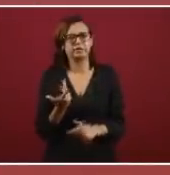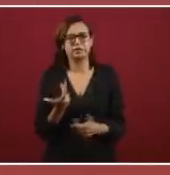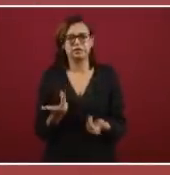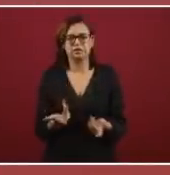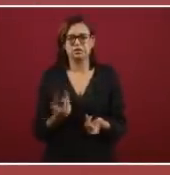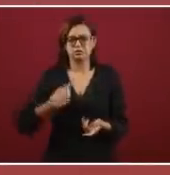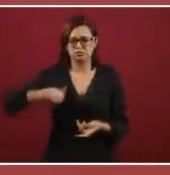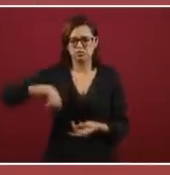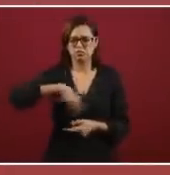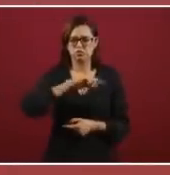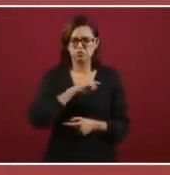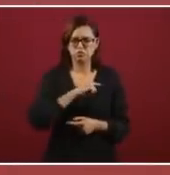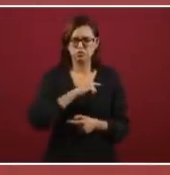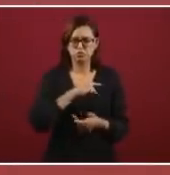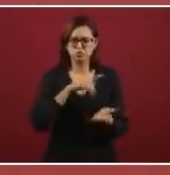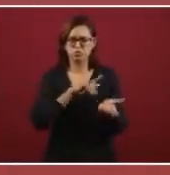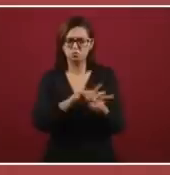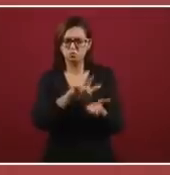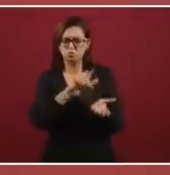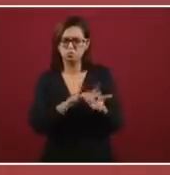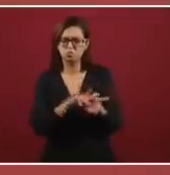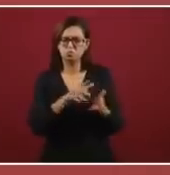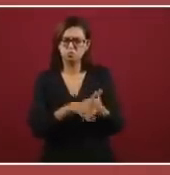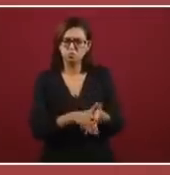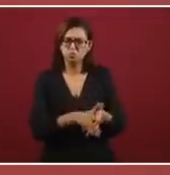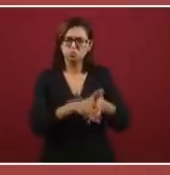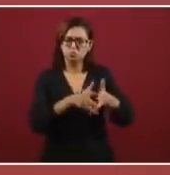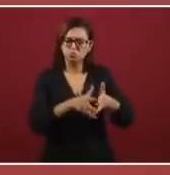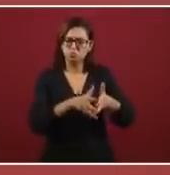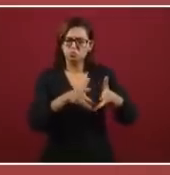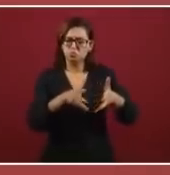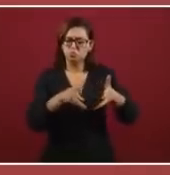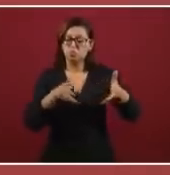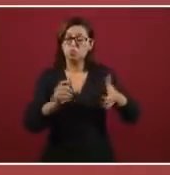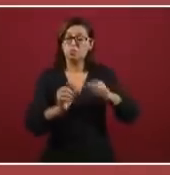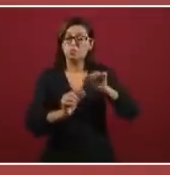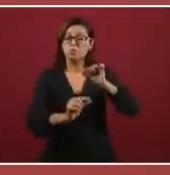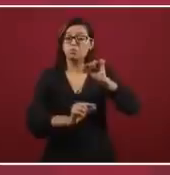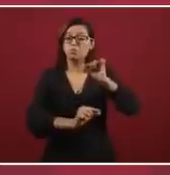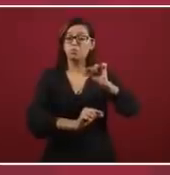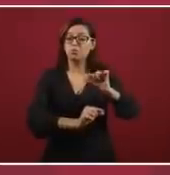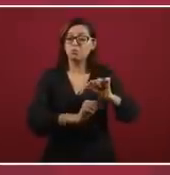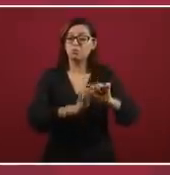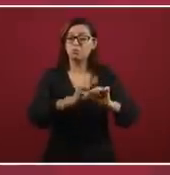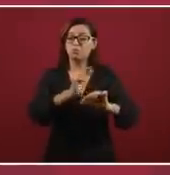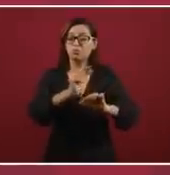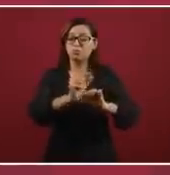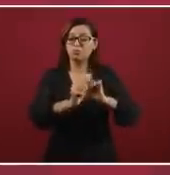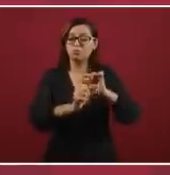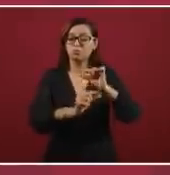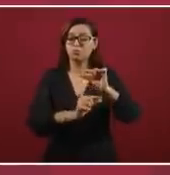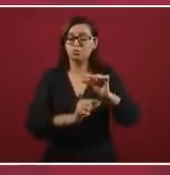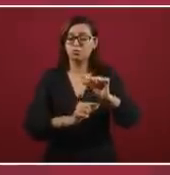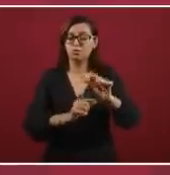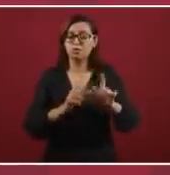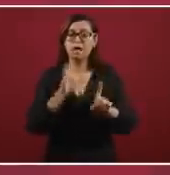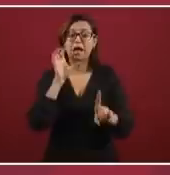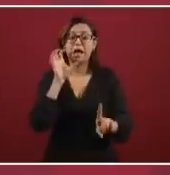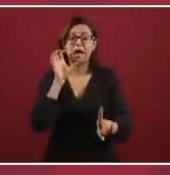aumentar poco a poco la producción y llevarla a